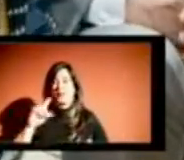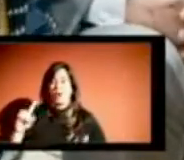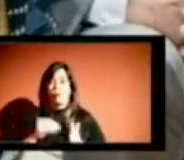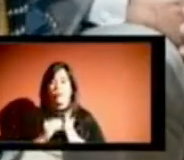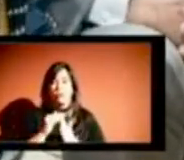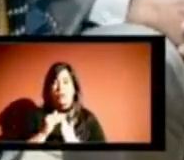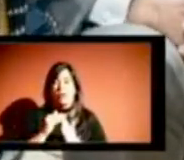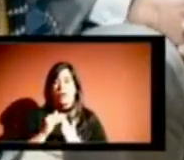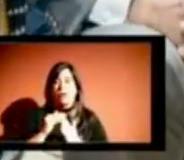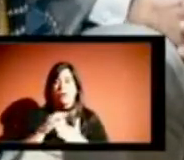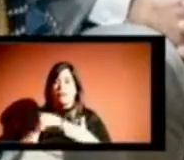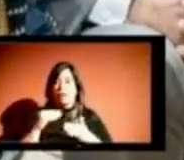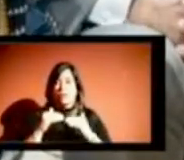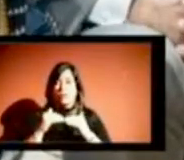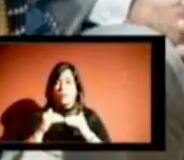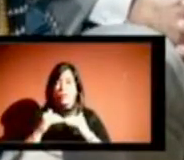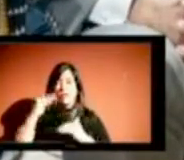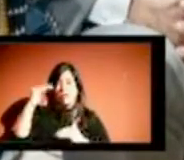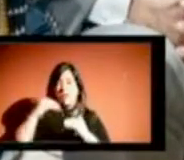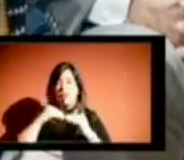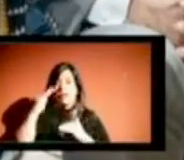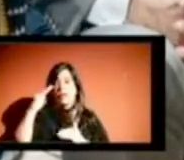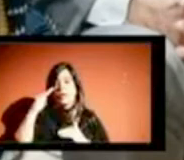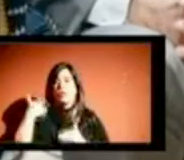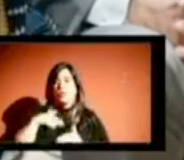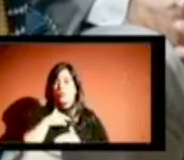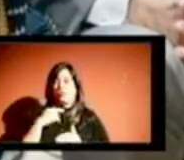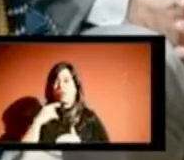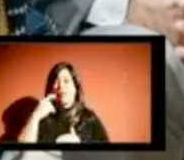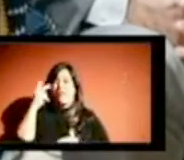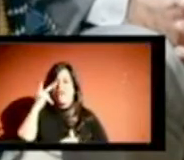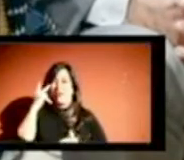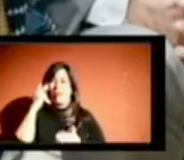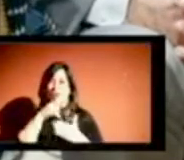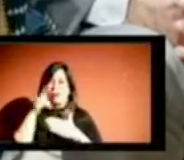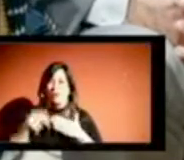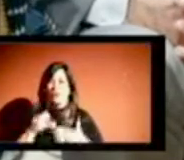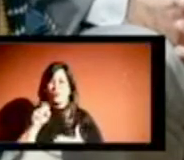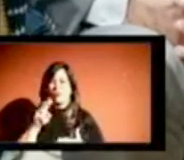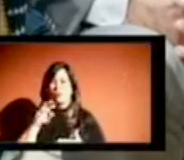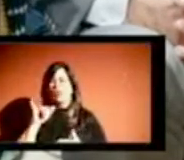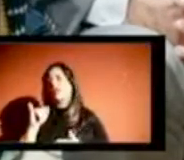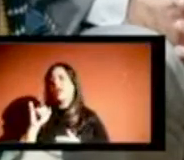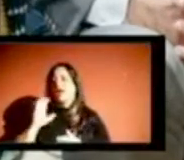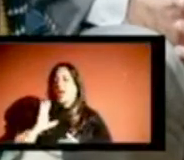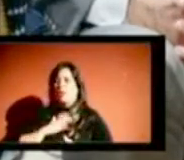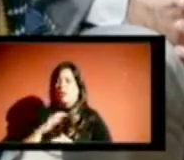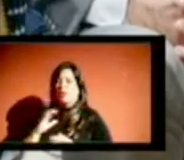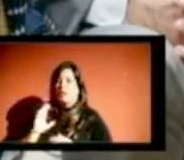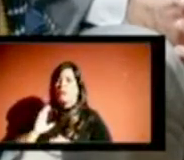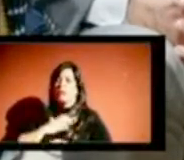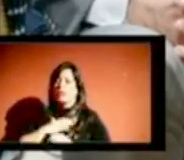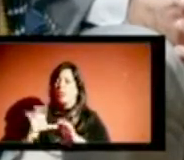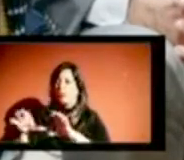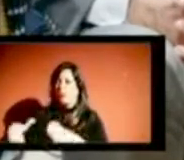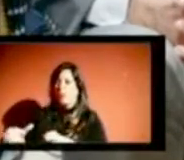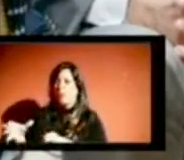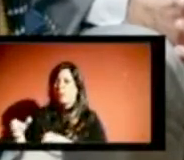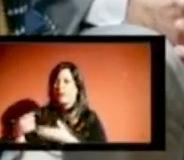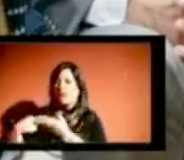millones por encima a lo que nosotros le llamábamos el efecto SURI, en un análisis que hizo nuestra Oficina de Asuntos